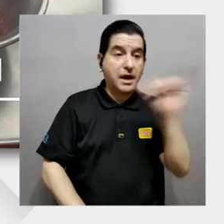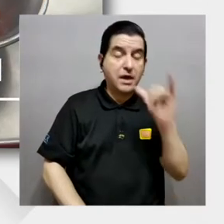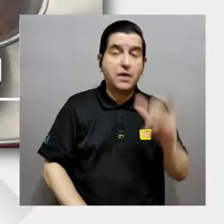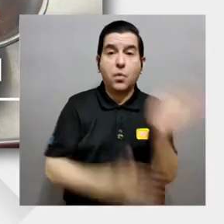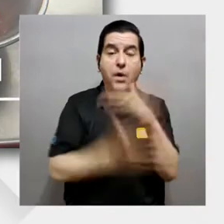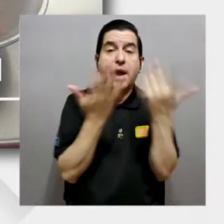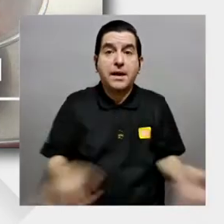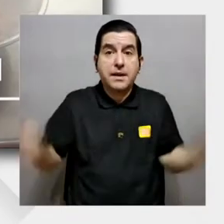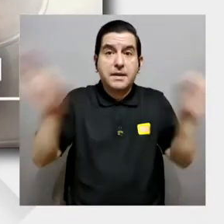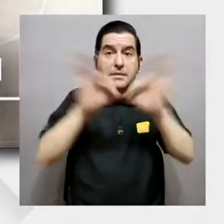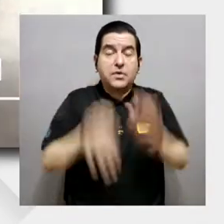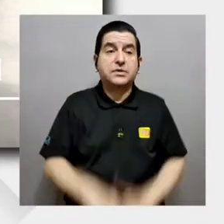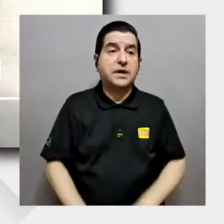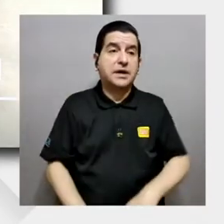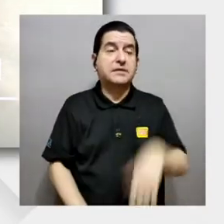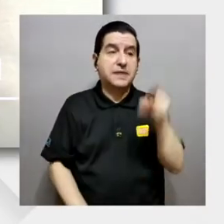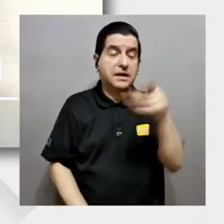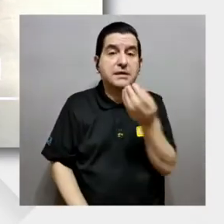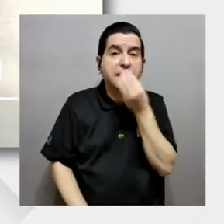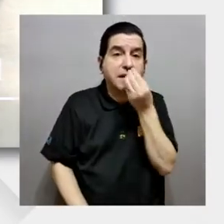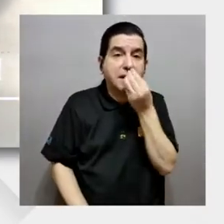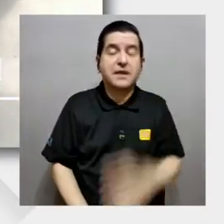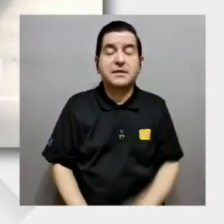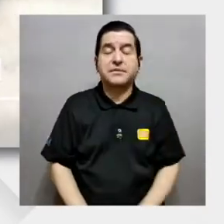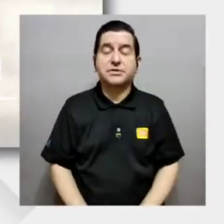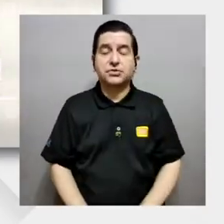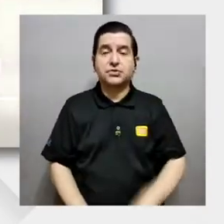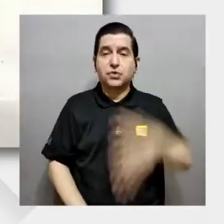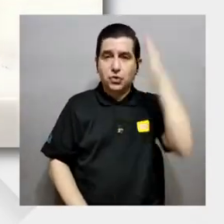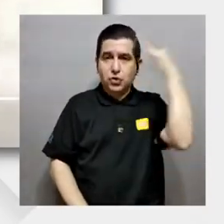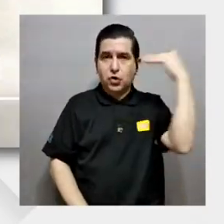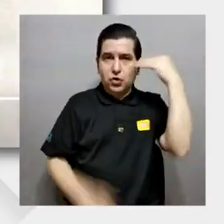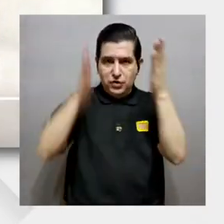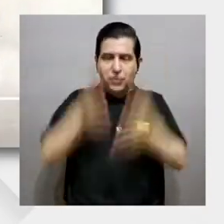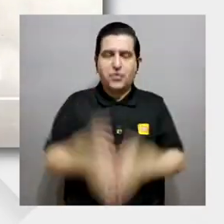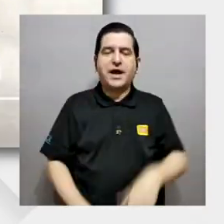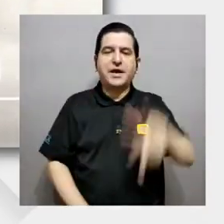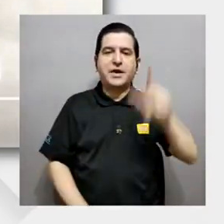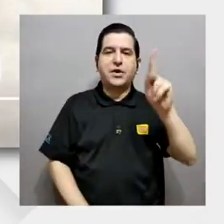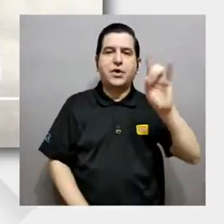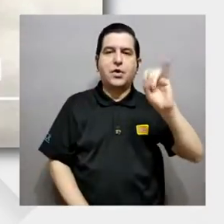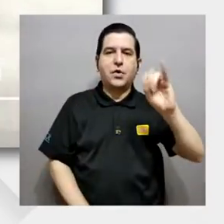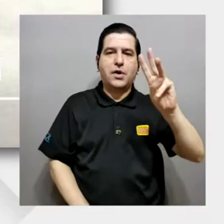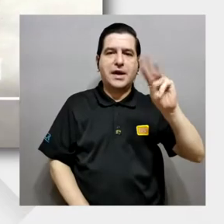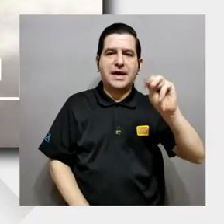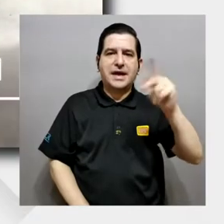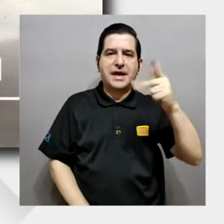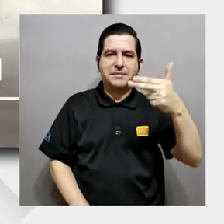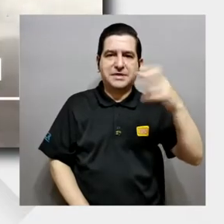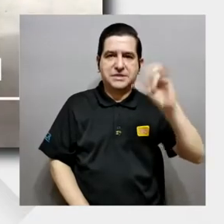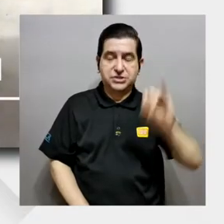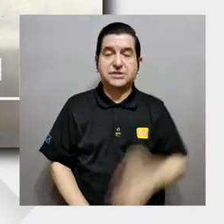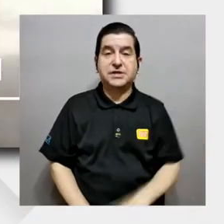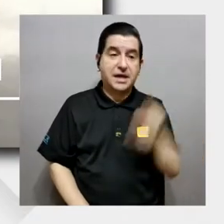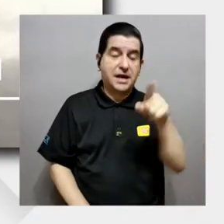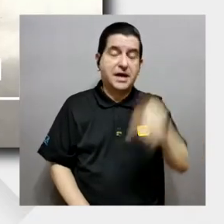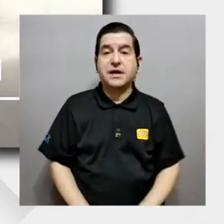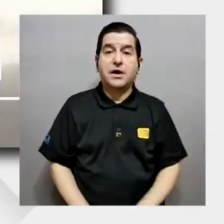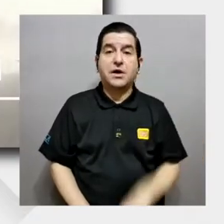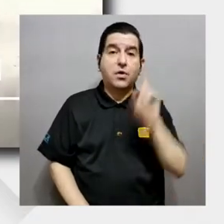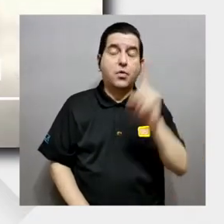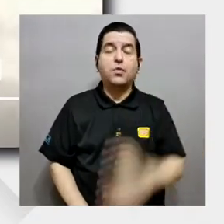bueno, también hay una parte importante de la dieta de los coreanos que es el kimchi, que el kimchi es considerado uno de los, de